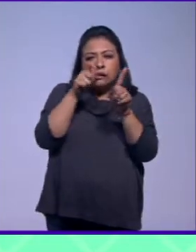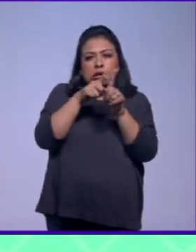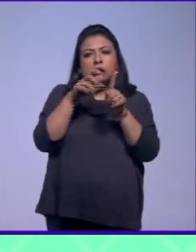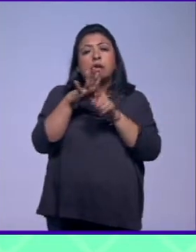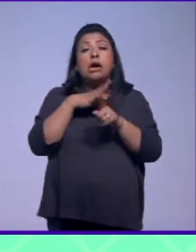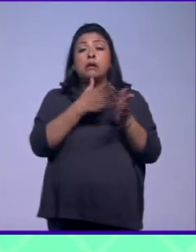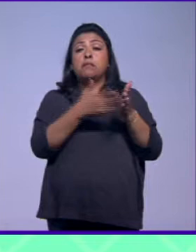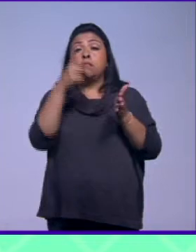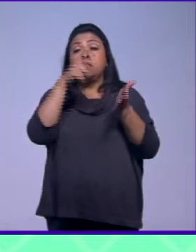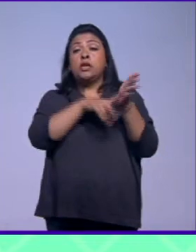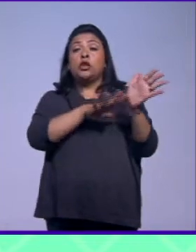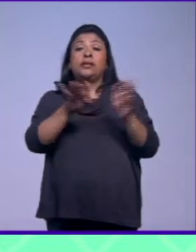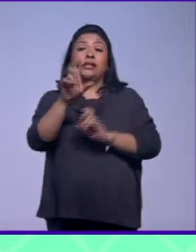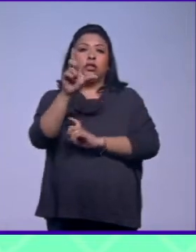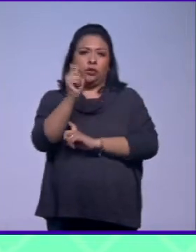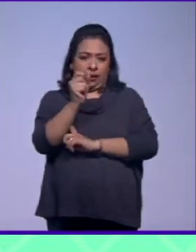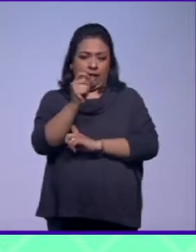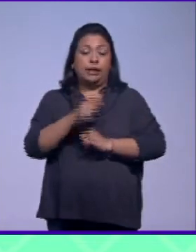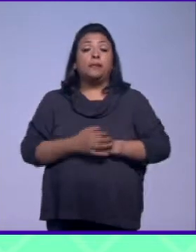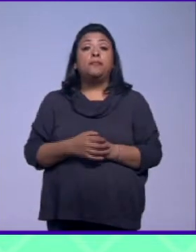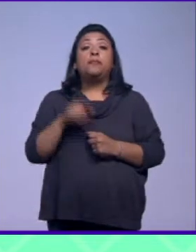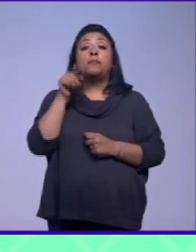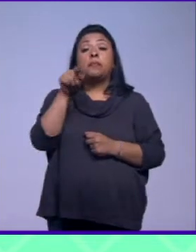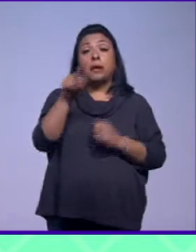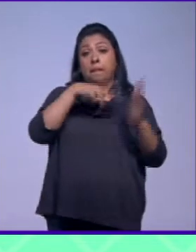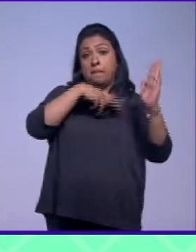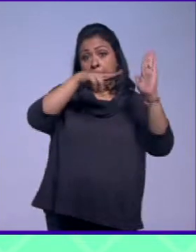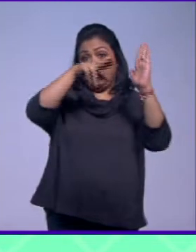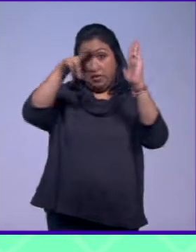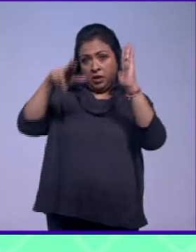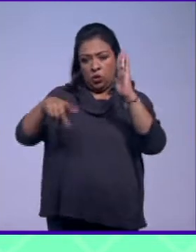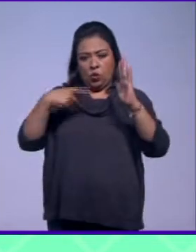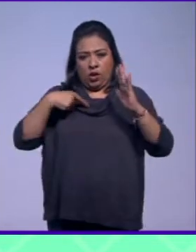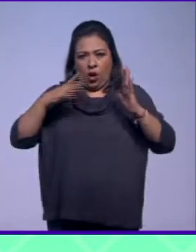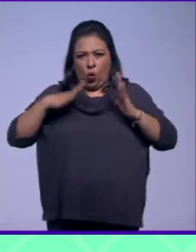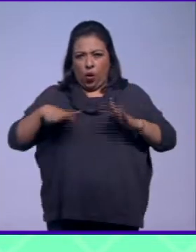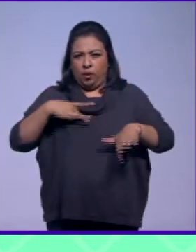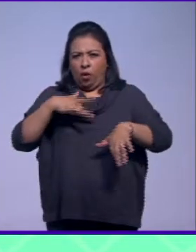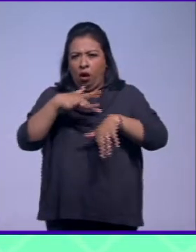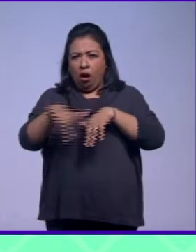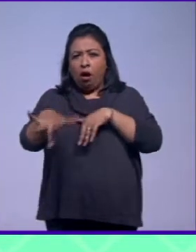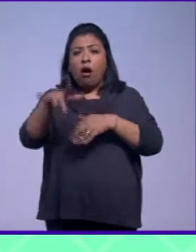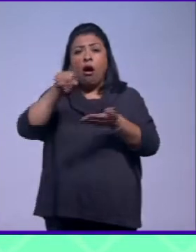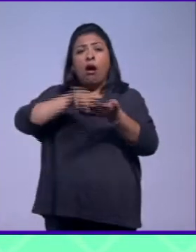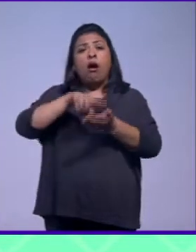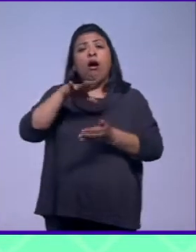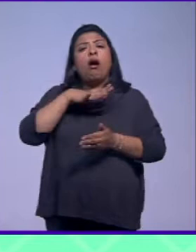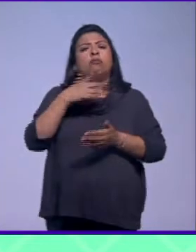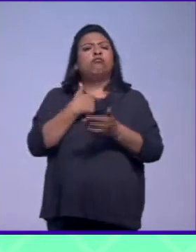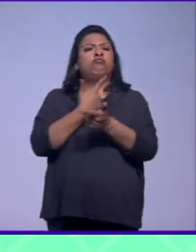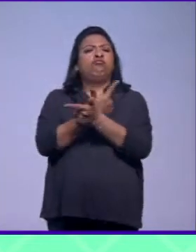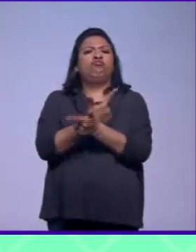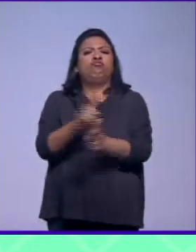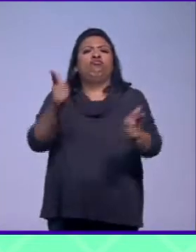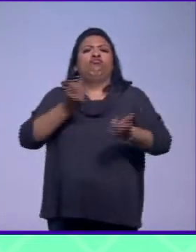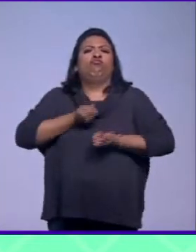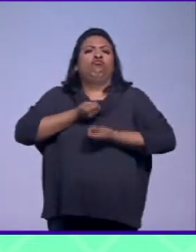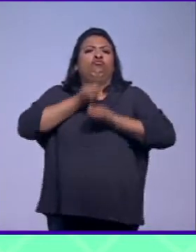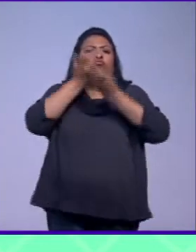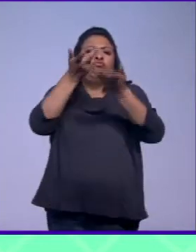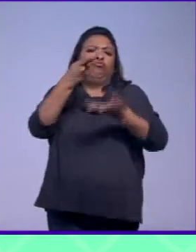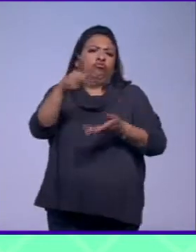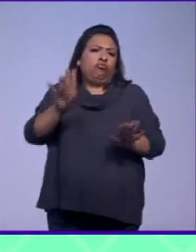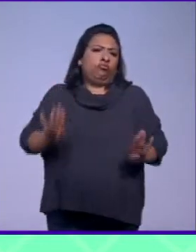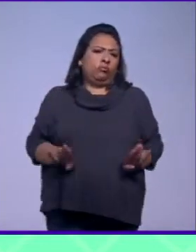década de 1920 y fue la pintura y en su cuerpo desnudo donde ejerció el acto de libertad y expresión que la